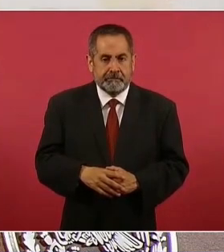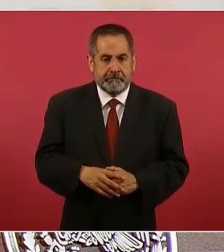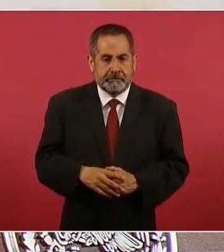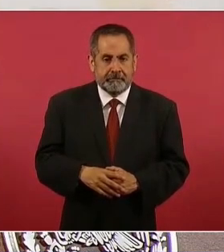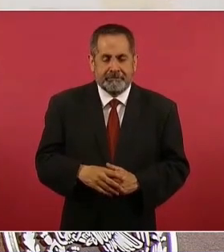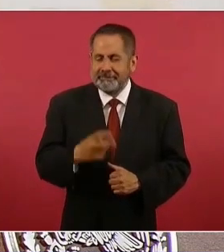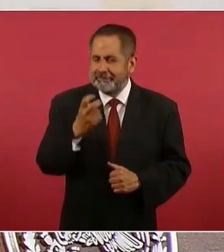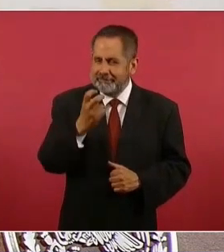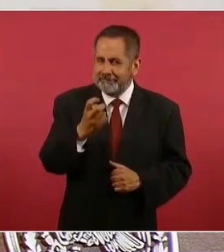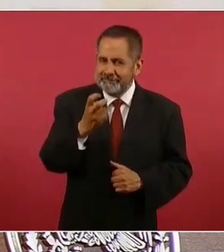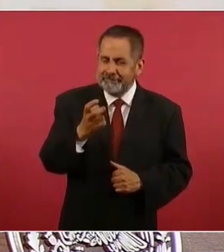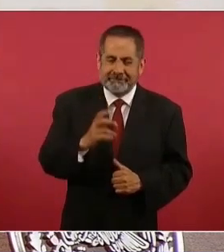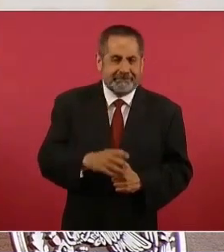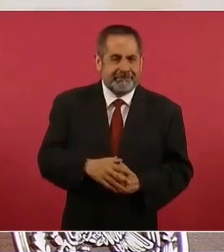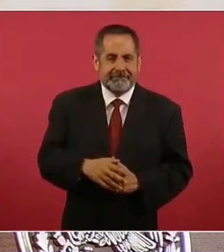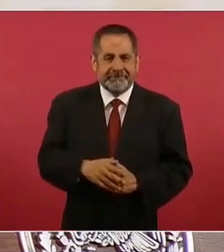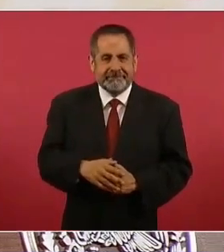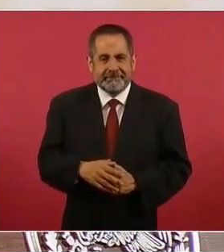Y eso,